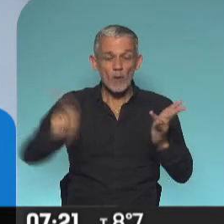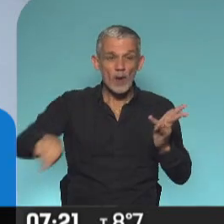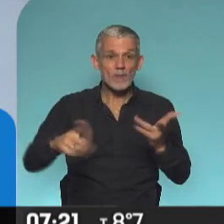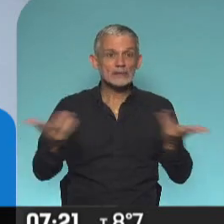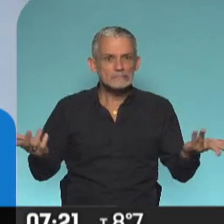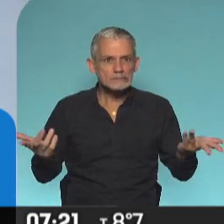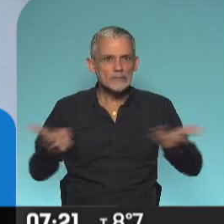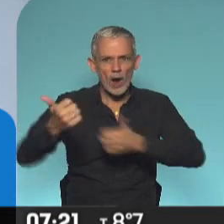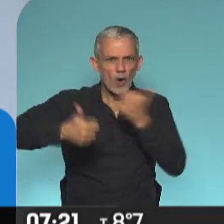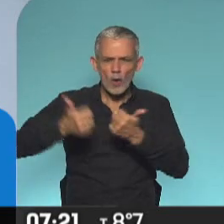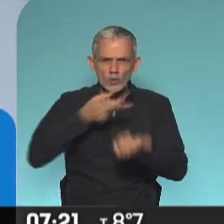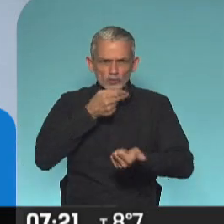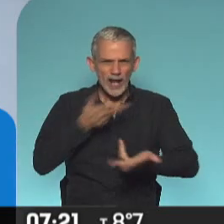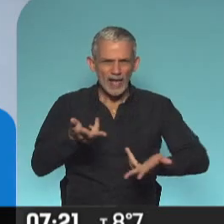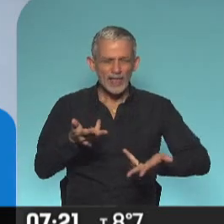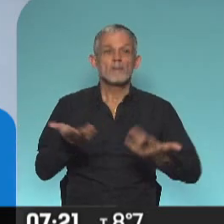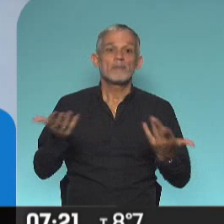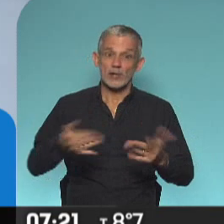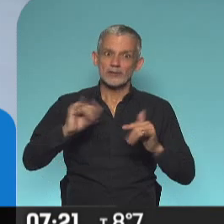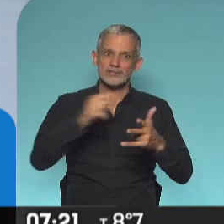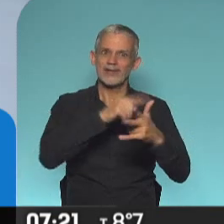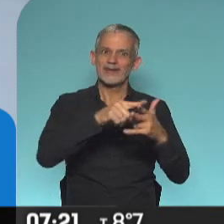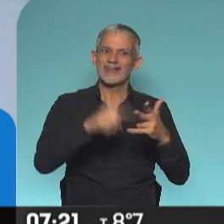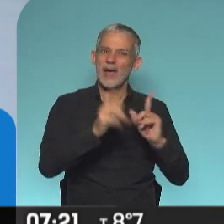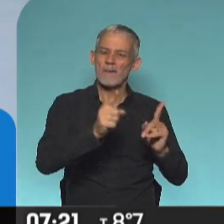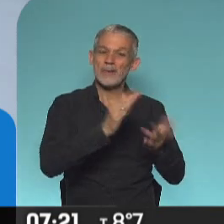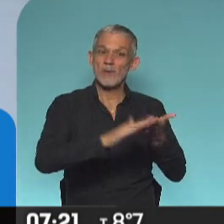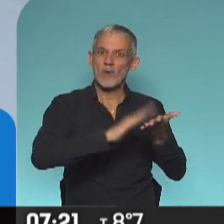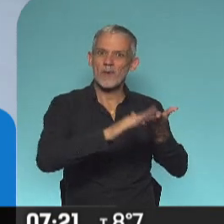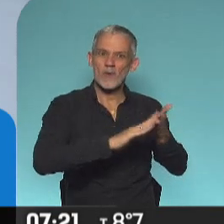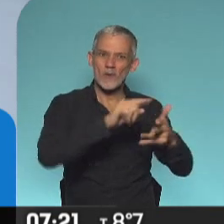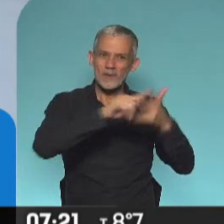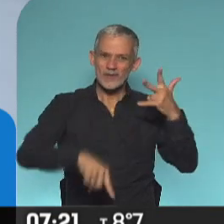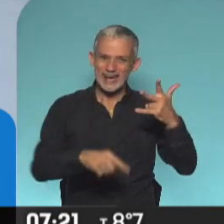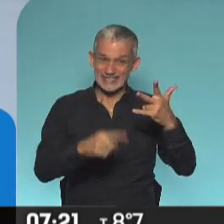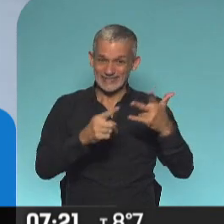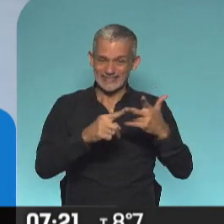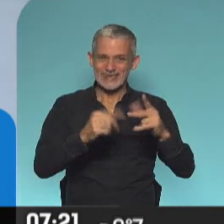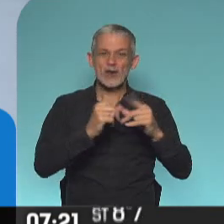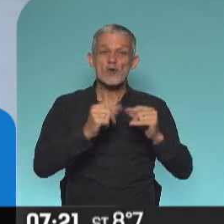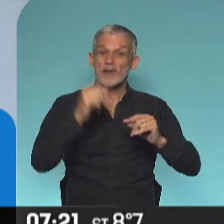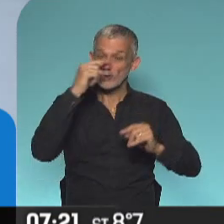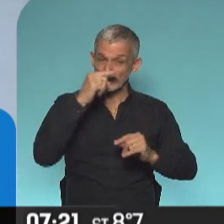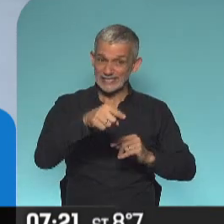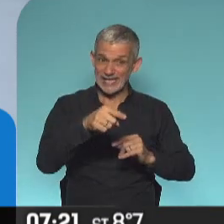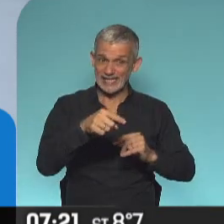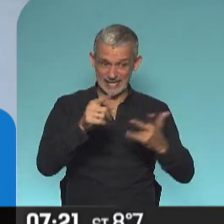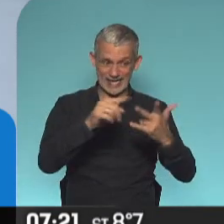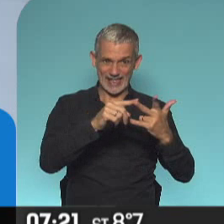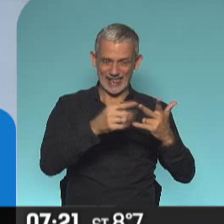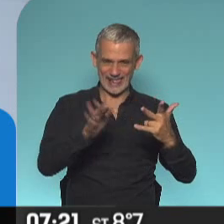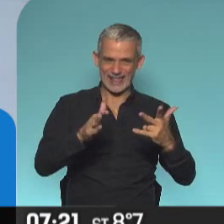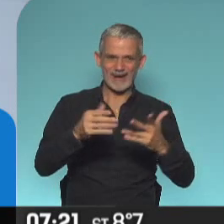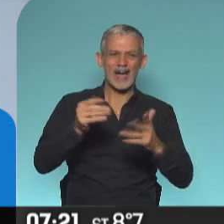cargos no se pueden ocupar. Pero sí hay cargos nuevos en el Tribunal Oral Federal número 7, el que va a tratar la